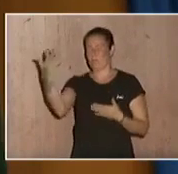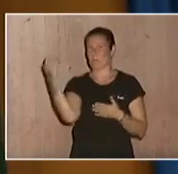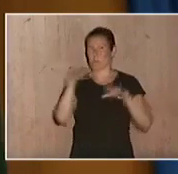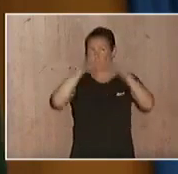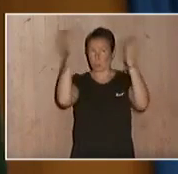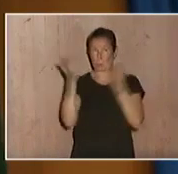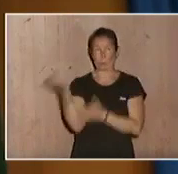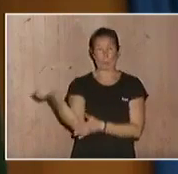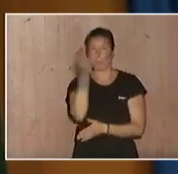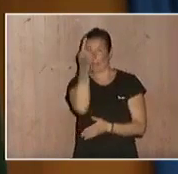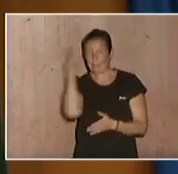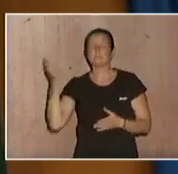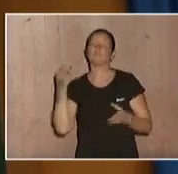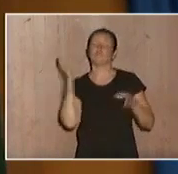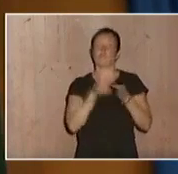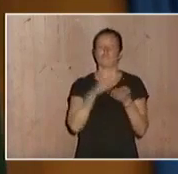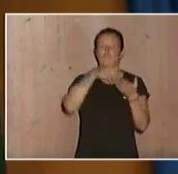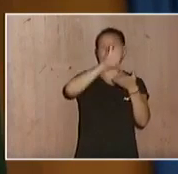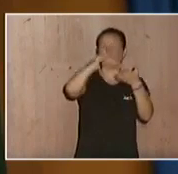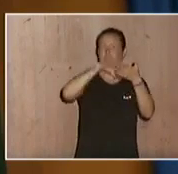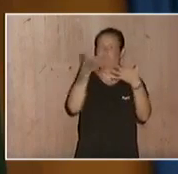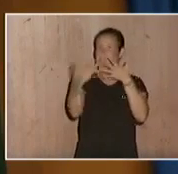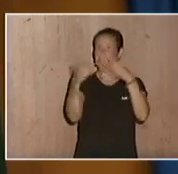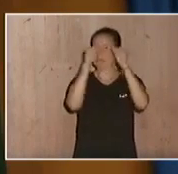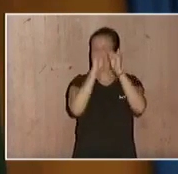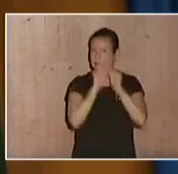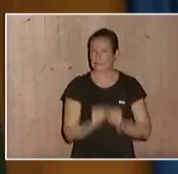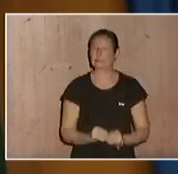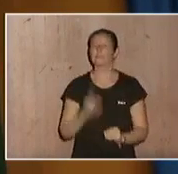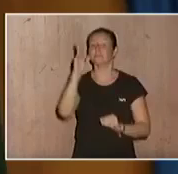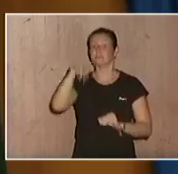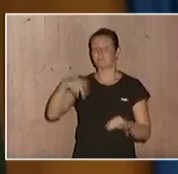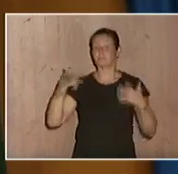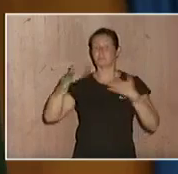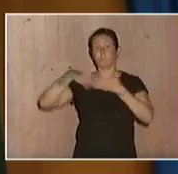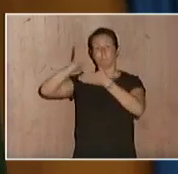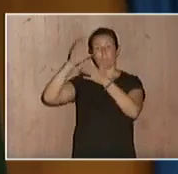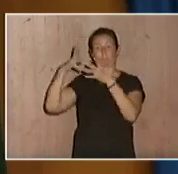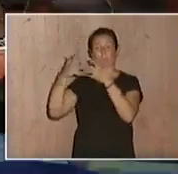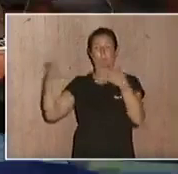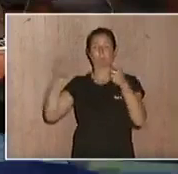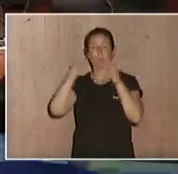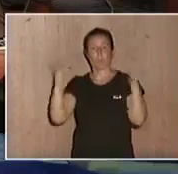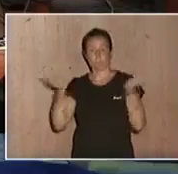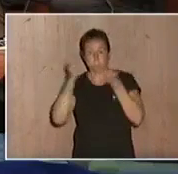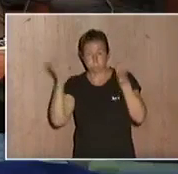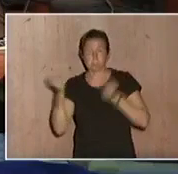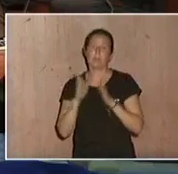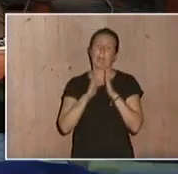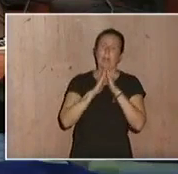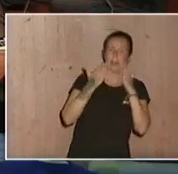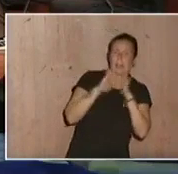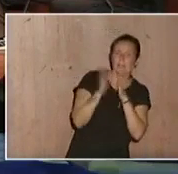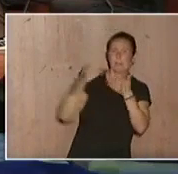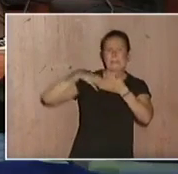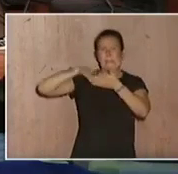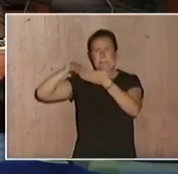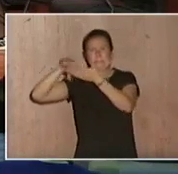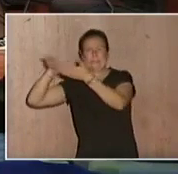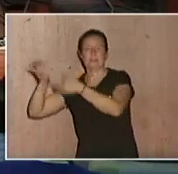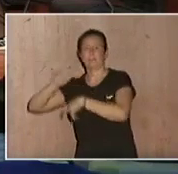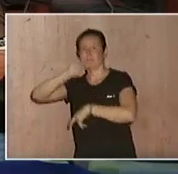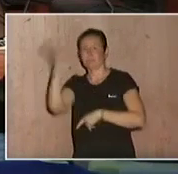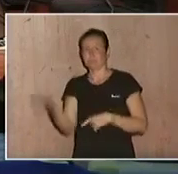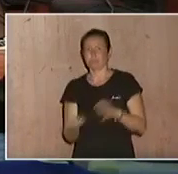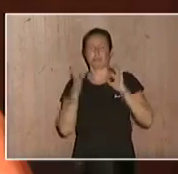mundo y ha contribuido con 11 publicaciones entre libros y monográficos en